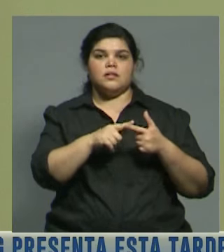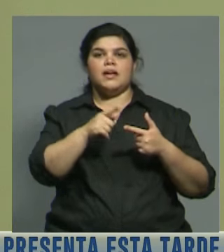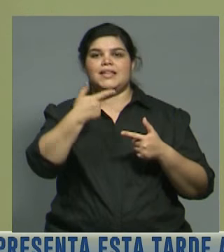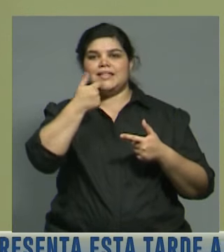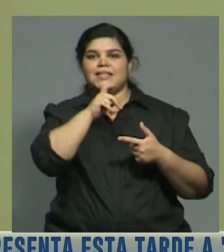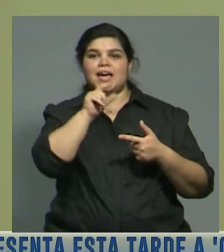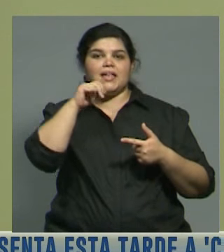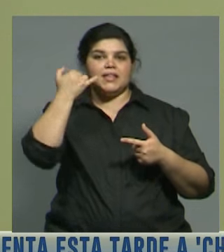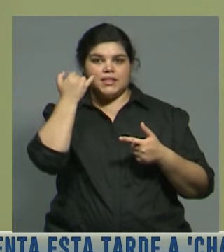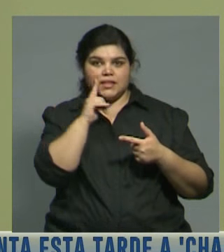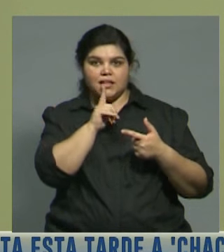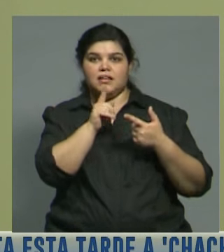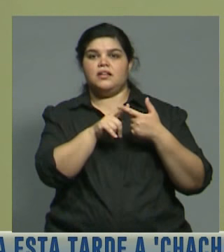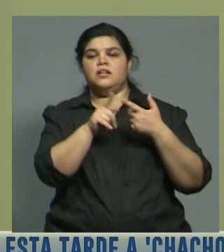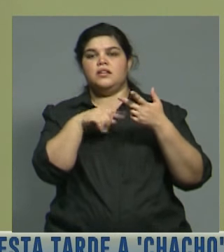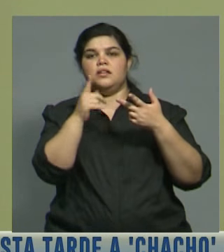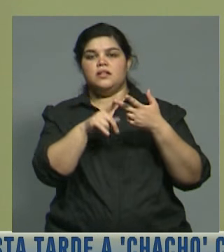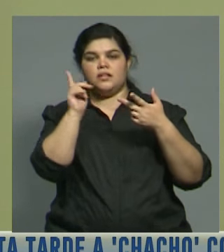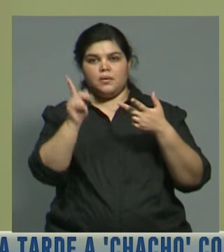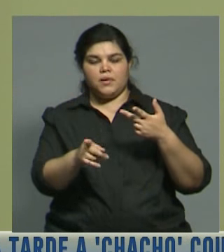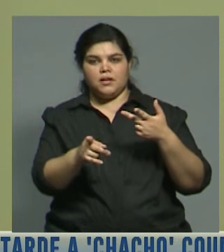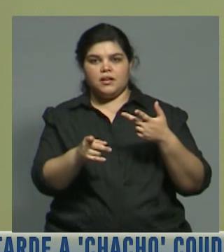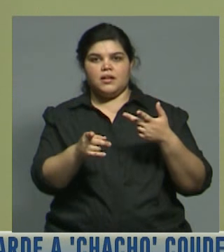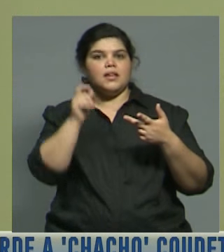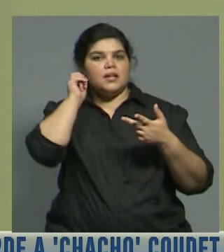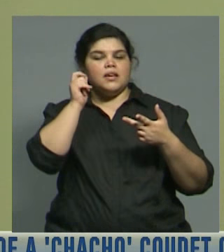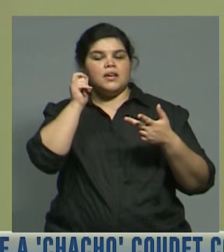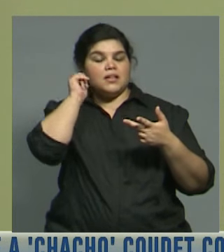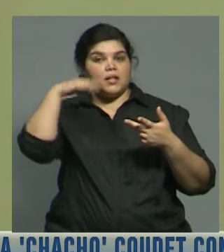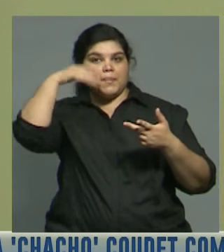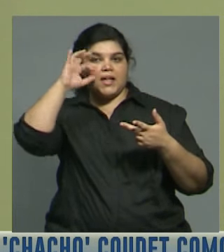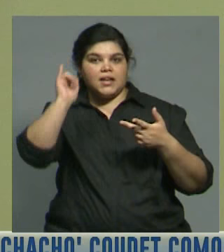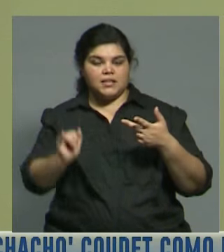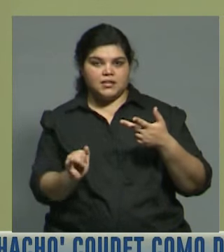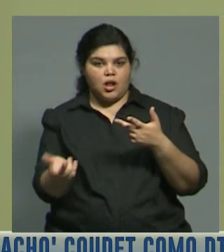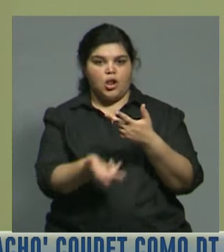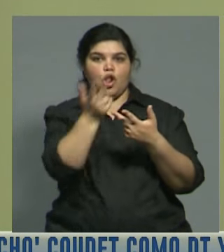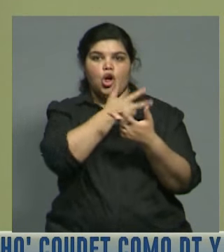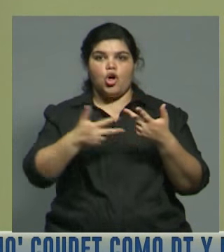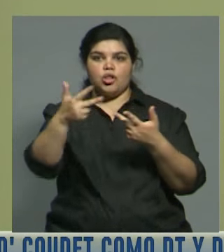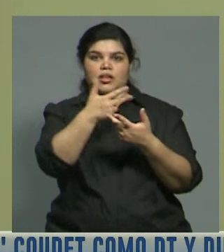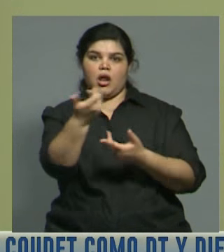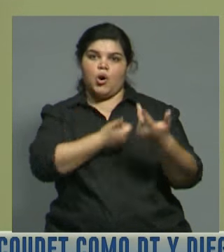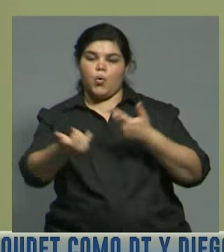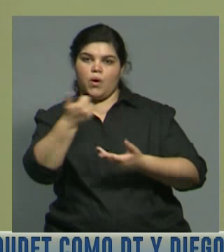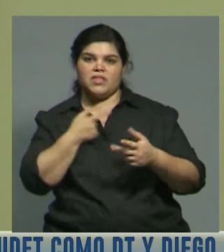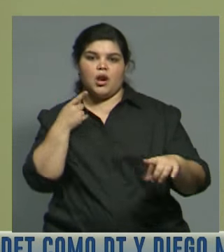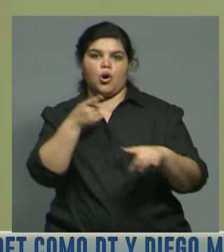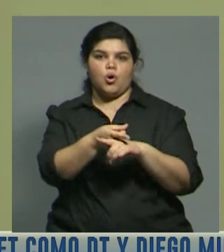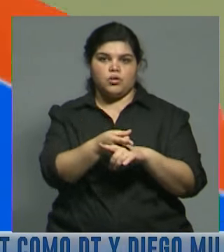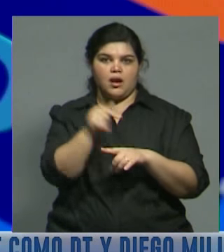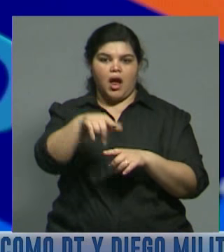la titular de FADIUNC, y Sergio Jiménez de la Asociación Bancaria de Mendoza se manifestaban en contra de esta aprobación.